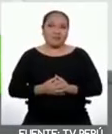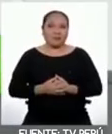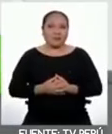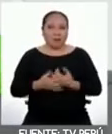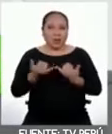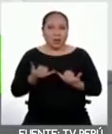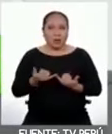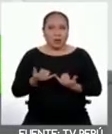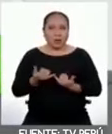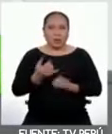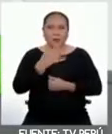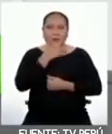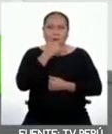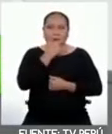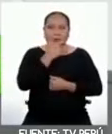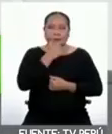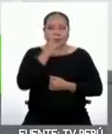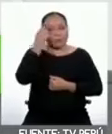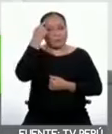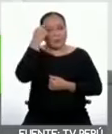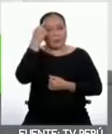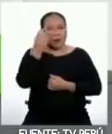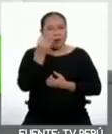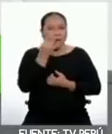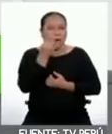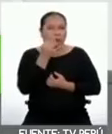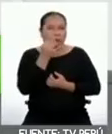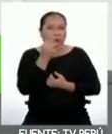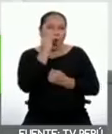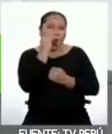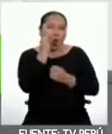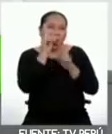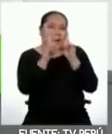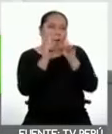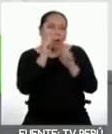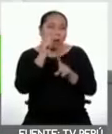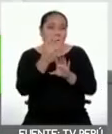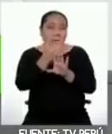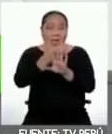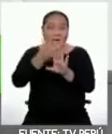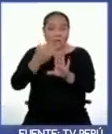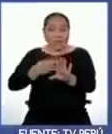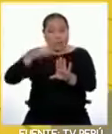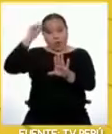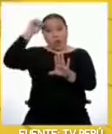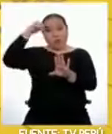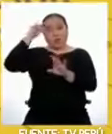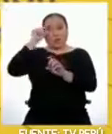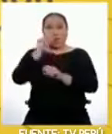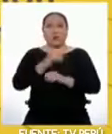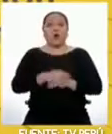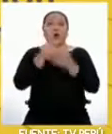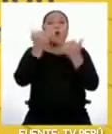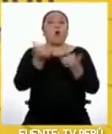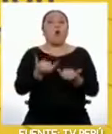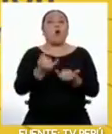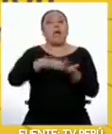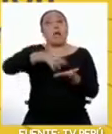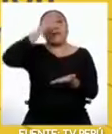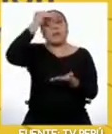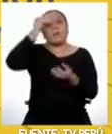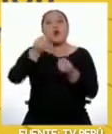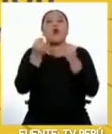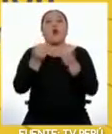ahora, creo que aún tengo algunas preguntas. Pero antes, recapitulemos un poco. Hoy aprendimos